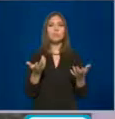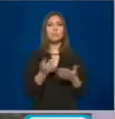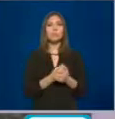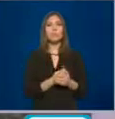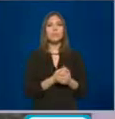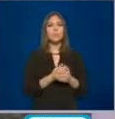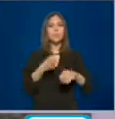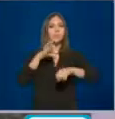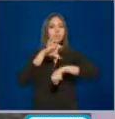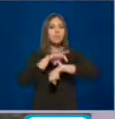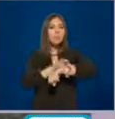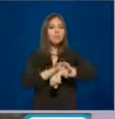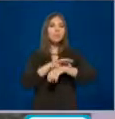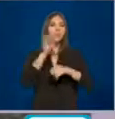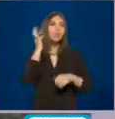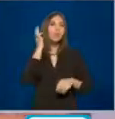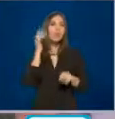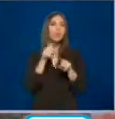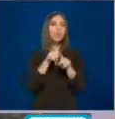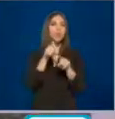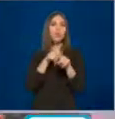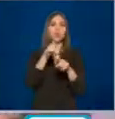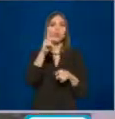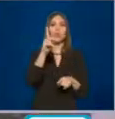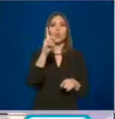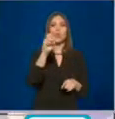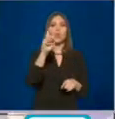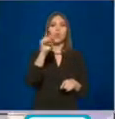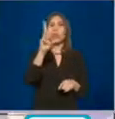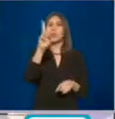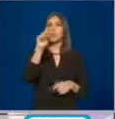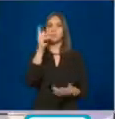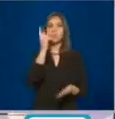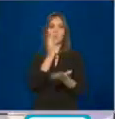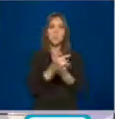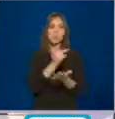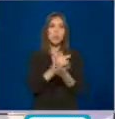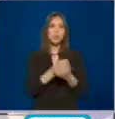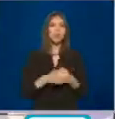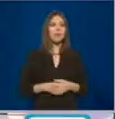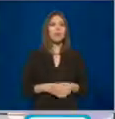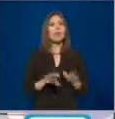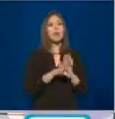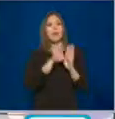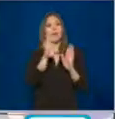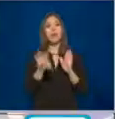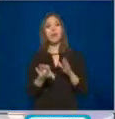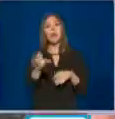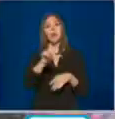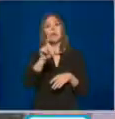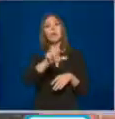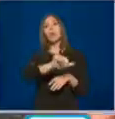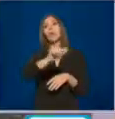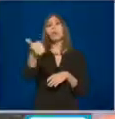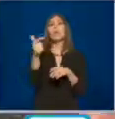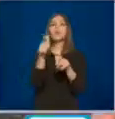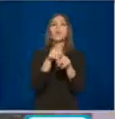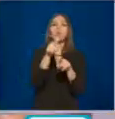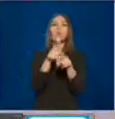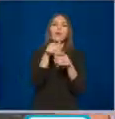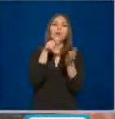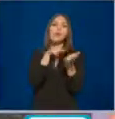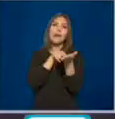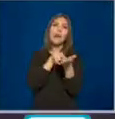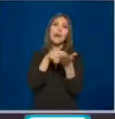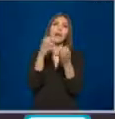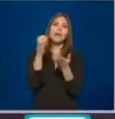sea dorada. Dorado. Ok. Sí, Dorada. sí, sí, no platinado en este caso. No platinado, pero por ejemplo, cuando estamos hablando de color